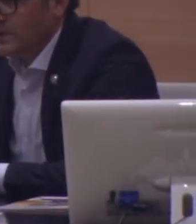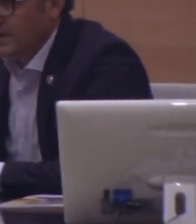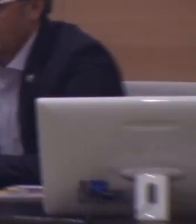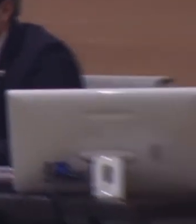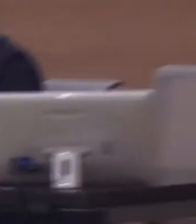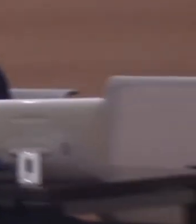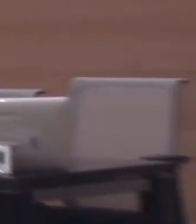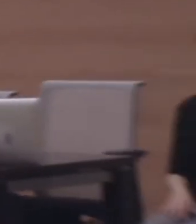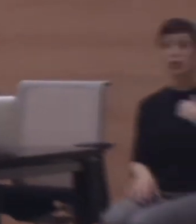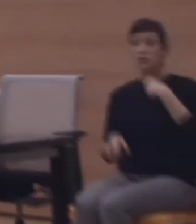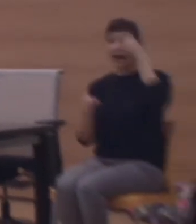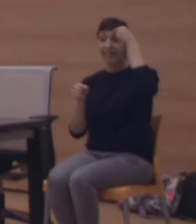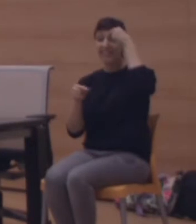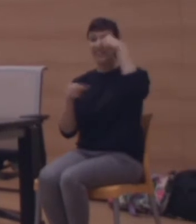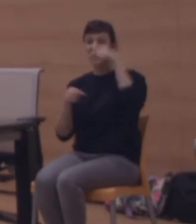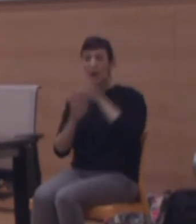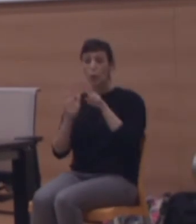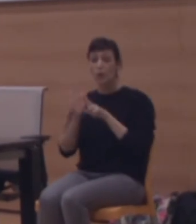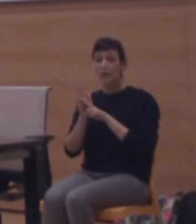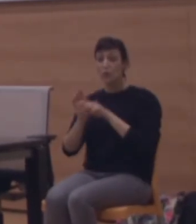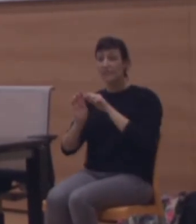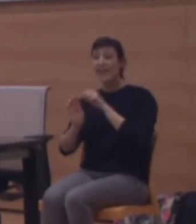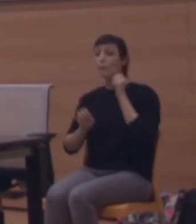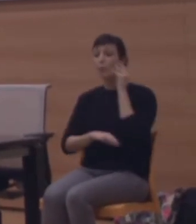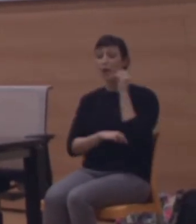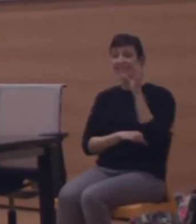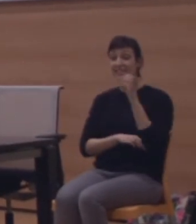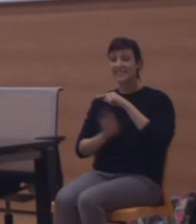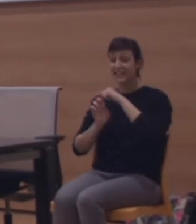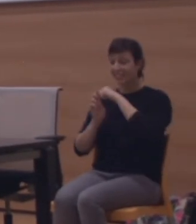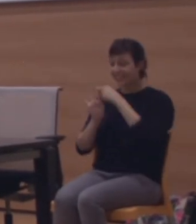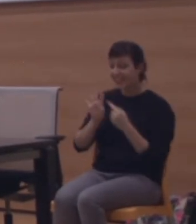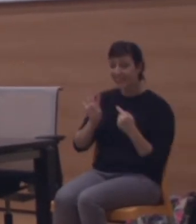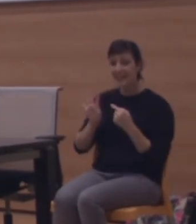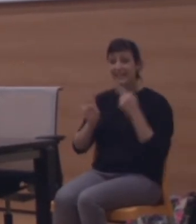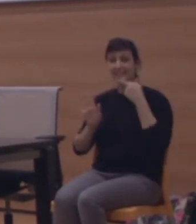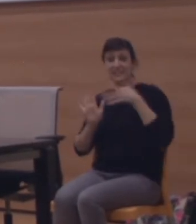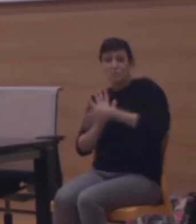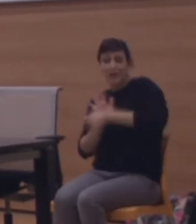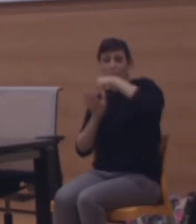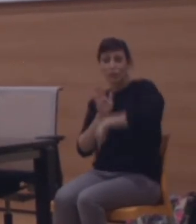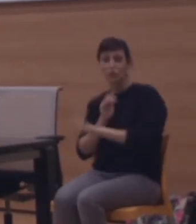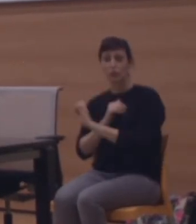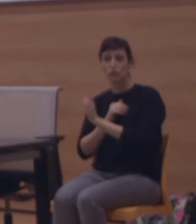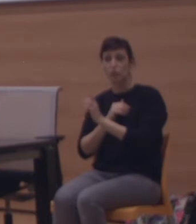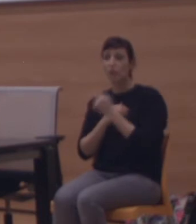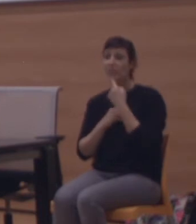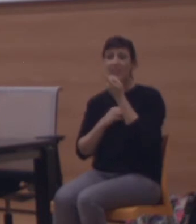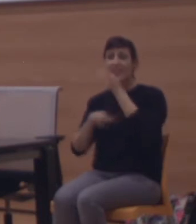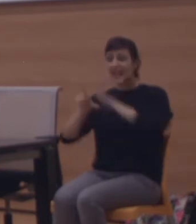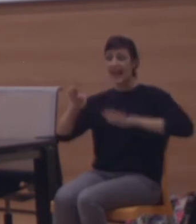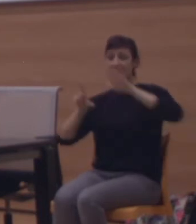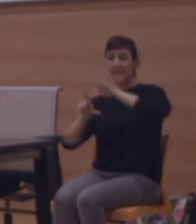Nada, no voy a entrar en detallar el currículum de cada uno de los ponentes, simplemente decir que son profesionales reconocidos a nivel nacional